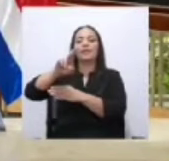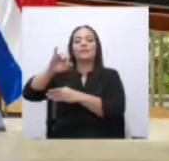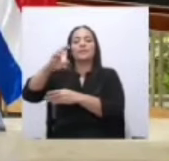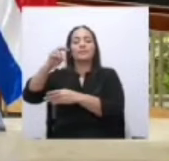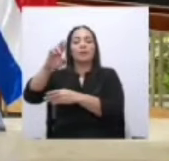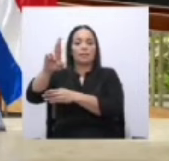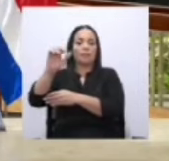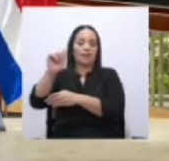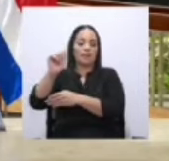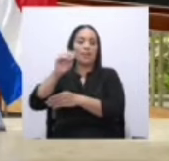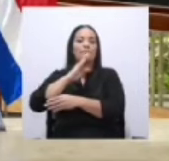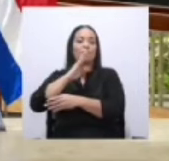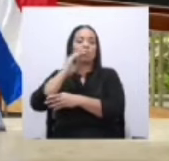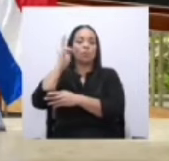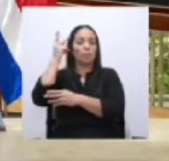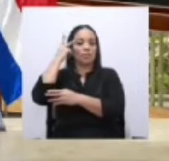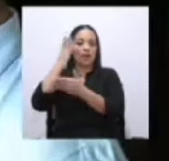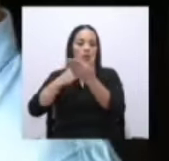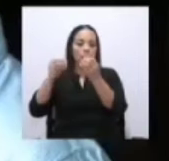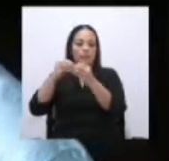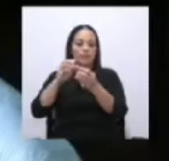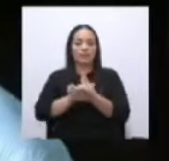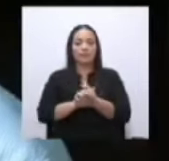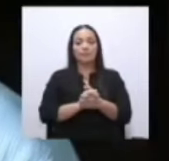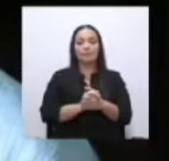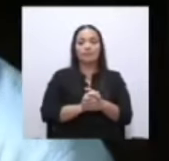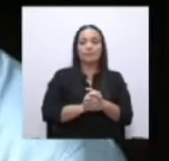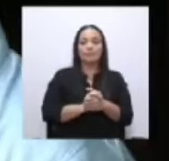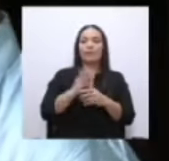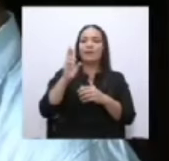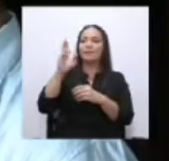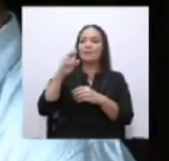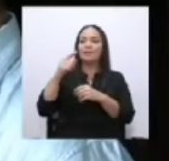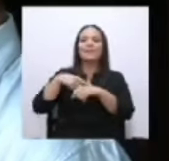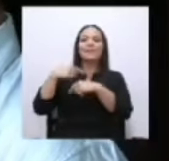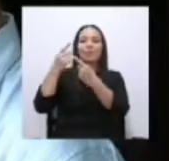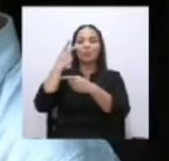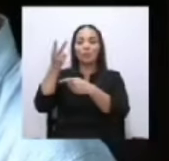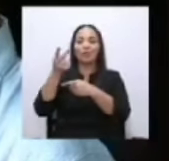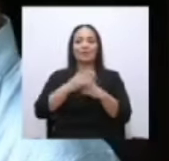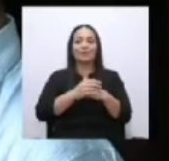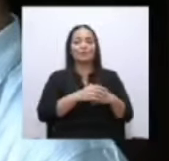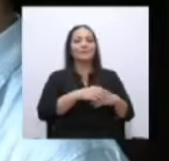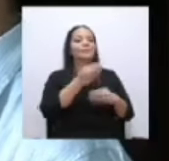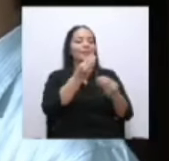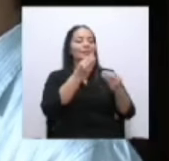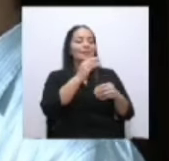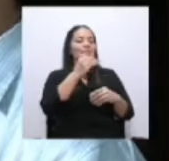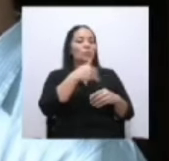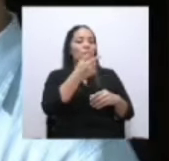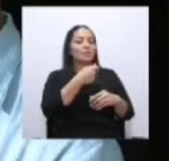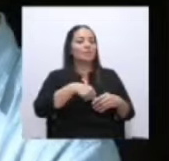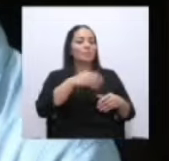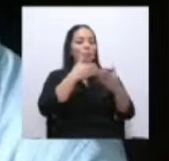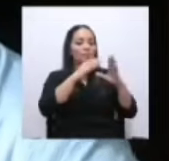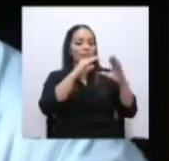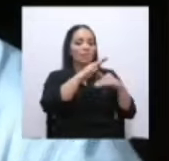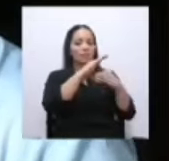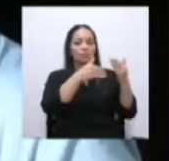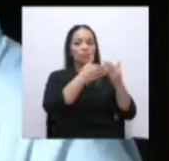de Política y Algo Más. Don Richard, tiempo no verlo también, bienvenido. Bastante, señor presidente, buenas tardes y a todos